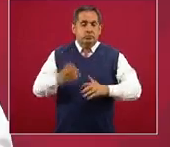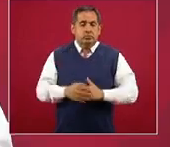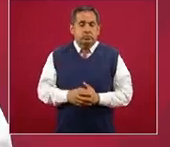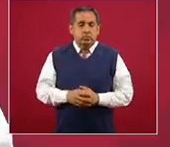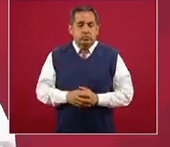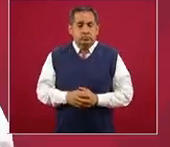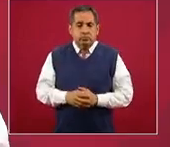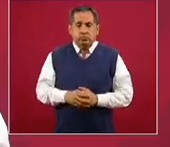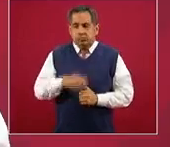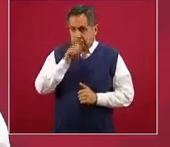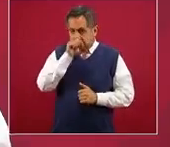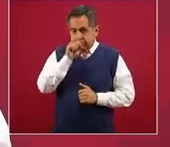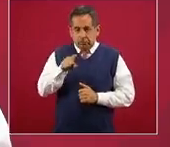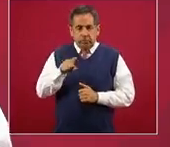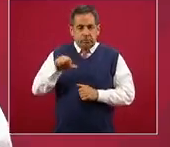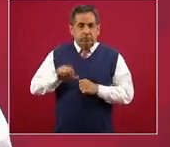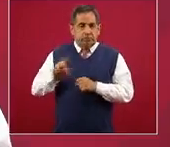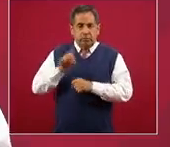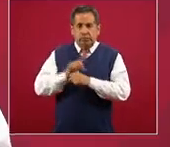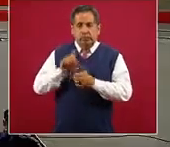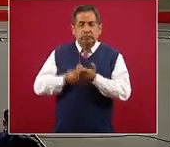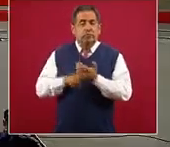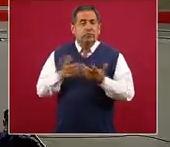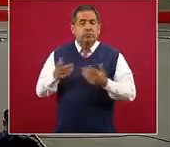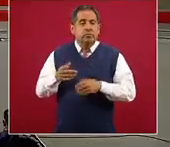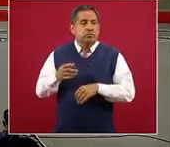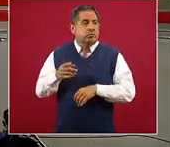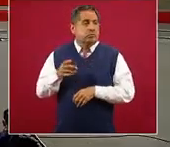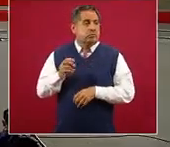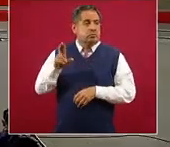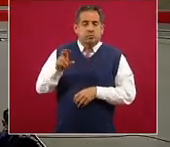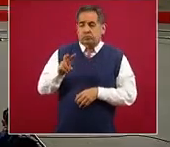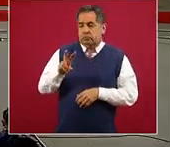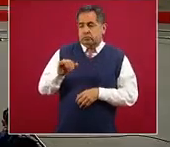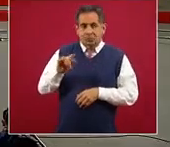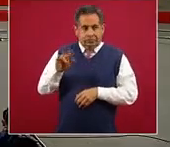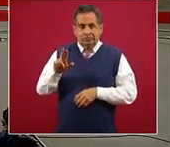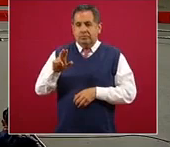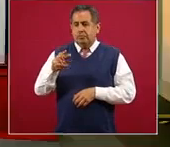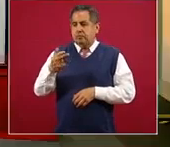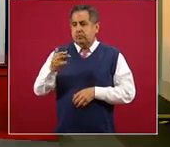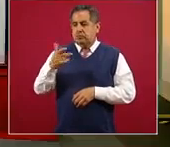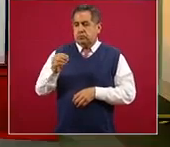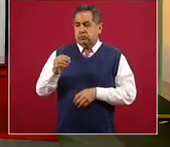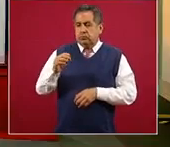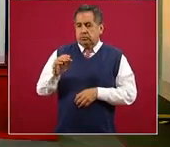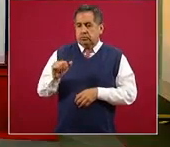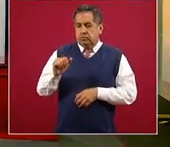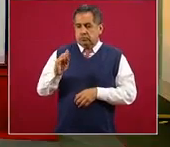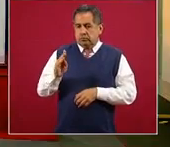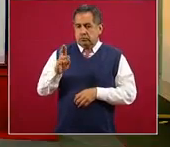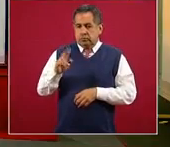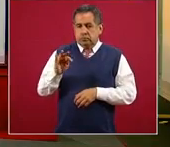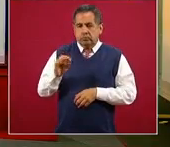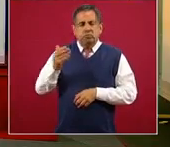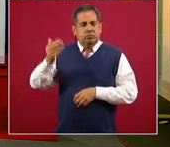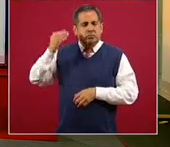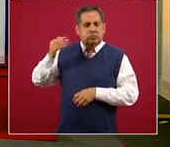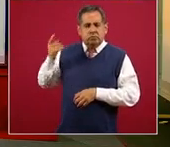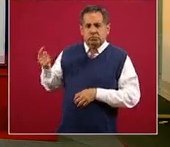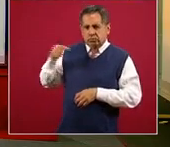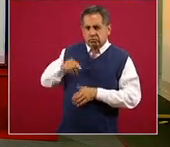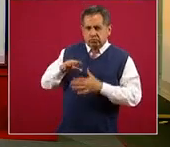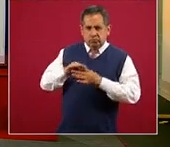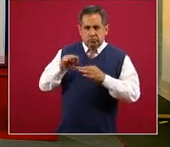tenemos con nosotros hoy día al doctor Víctor Hugo Borja Aburto. Ya nos ha acompañado en ocasiones anteriores.